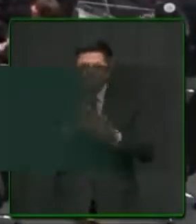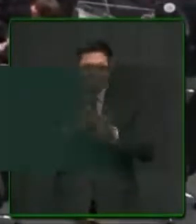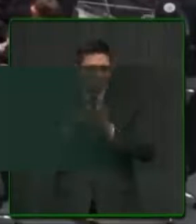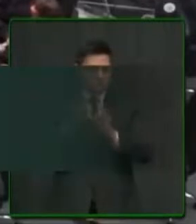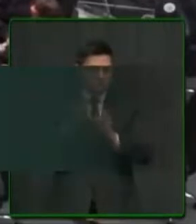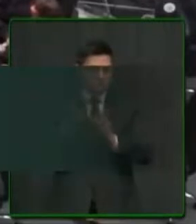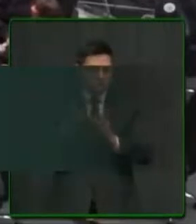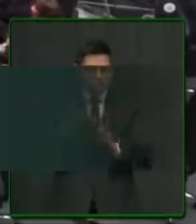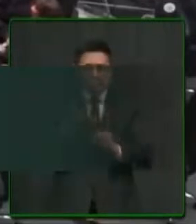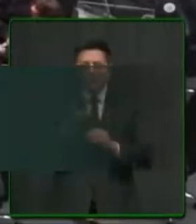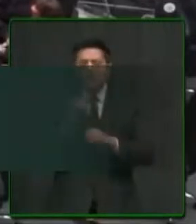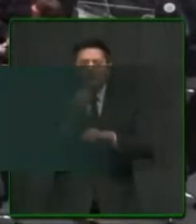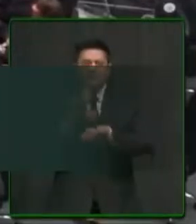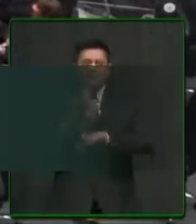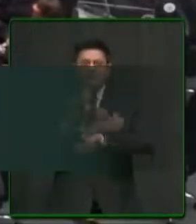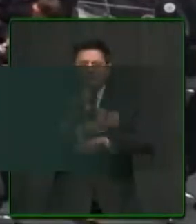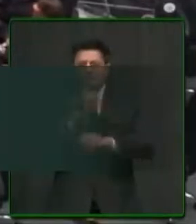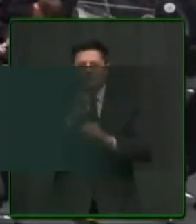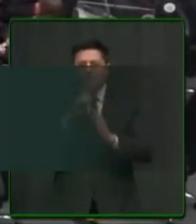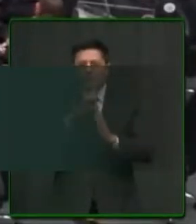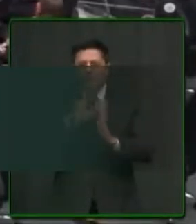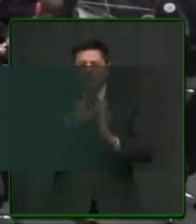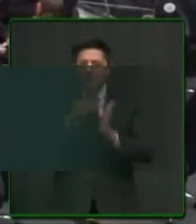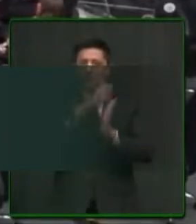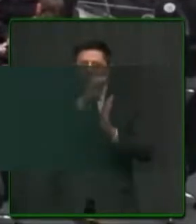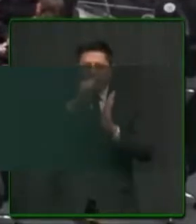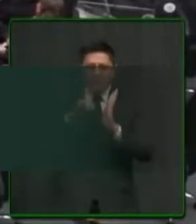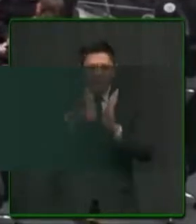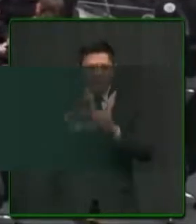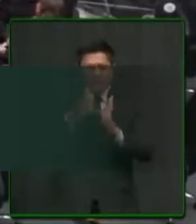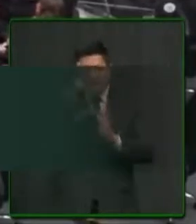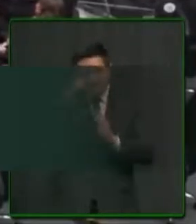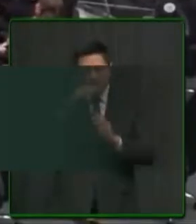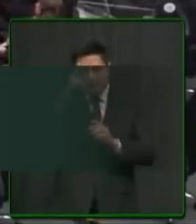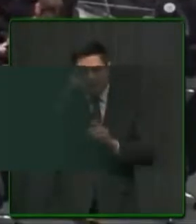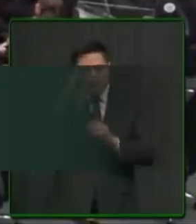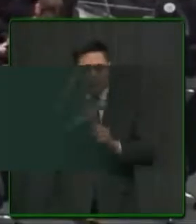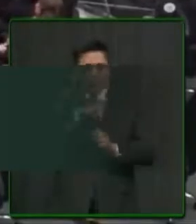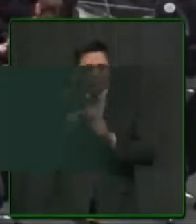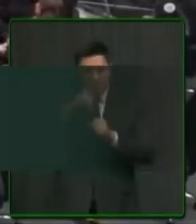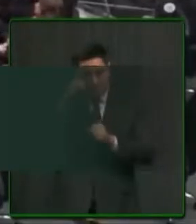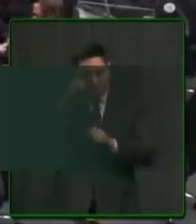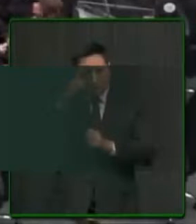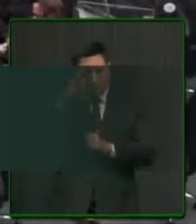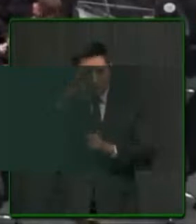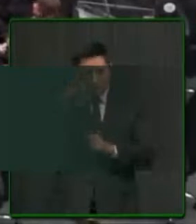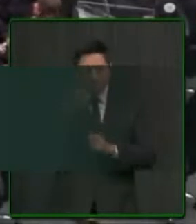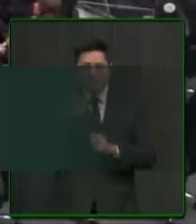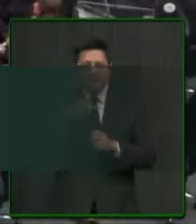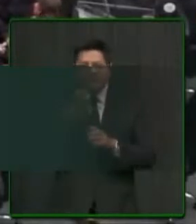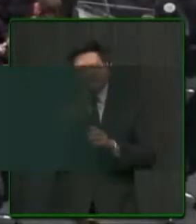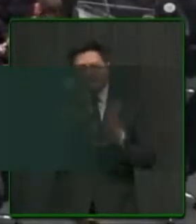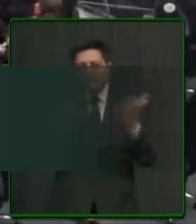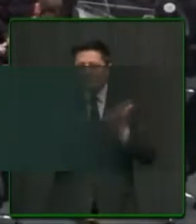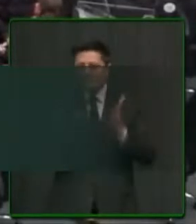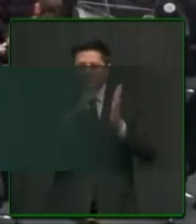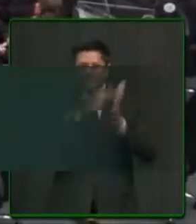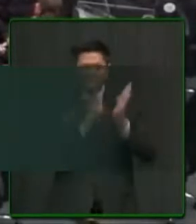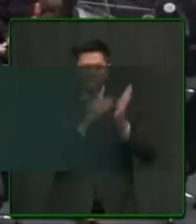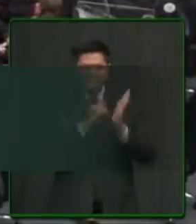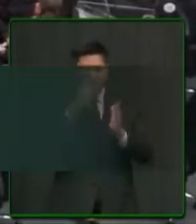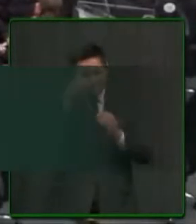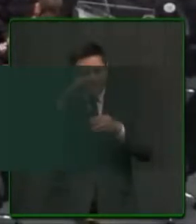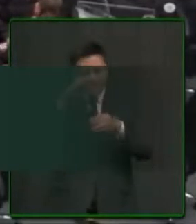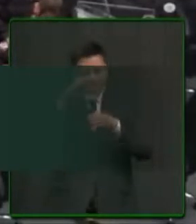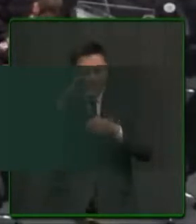capitalinos dictaron 3 sentencias condenatorias, informó el presidente del órgano judicial, el magistrado Rafael Guerra Álvarez. Durante el foro virtual